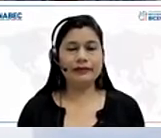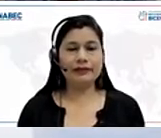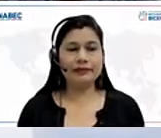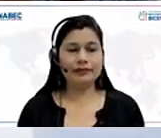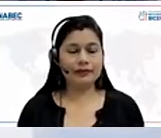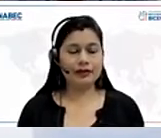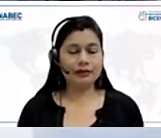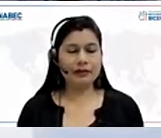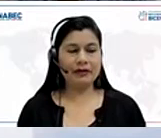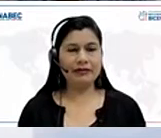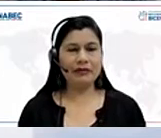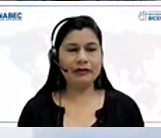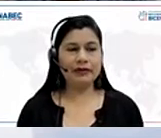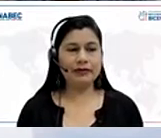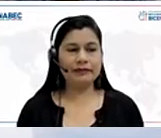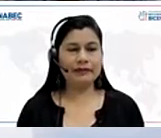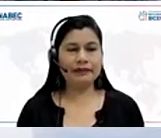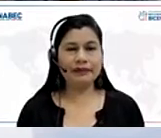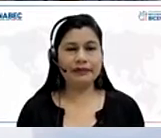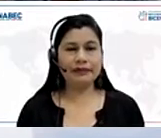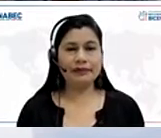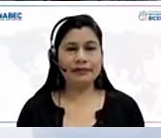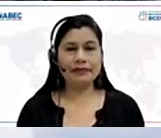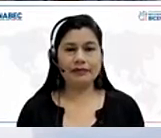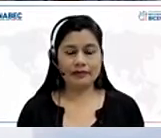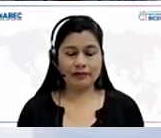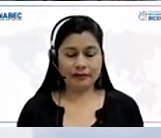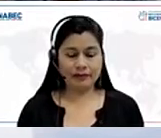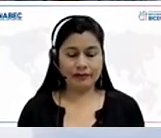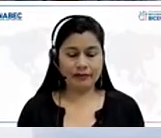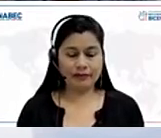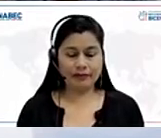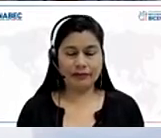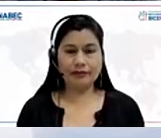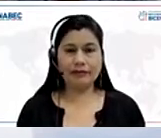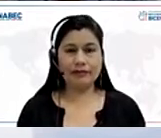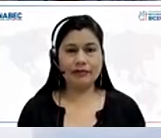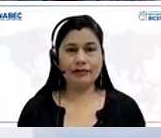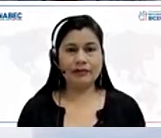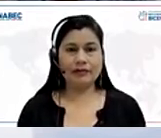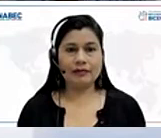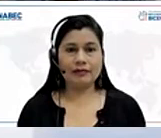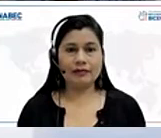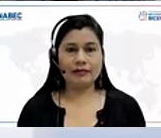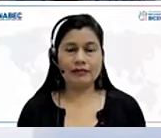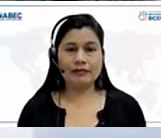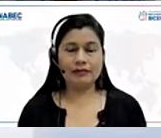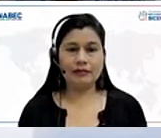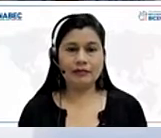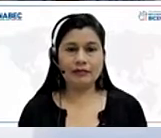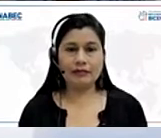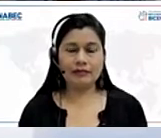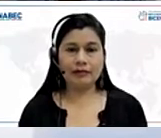académico podría continuar estando en el Japón, se puede eso gestionar. Aunque bueno, ya es una cuestión de